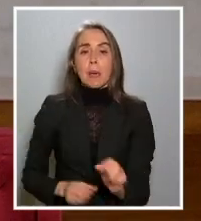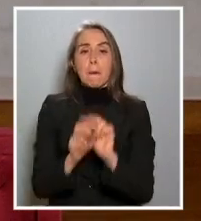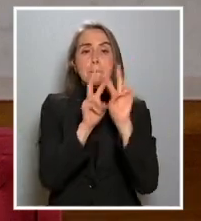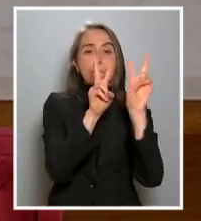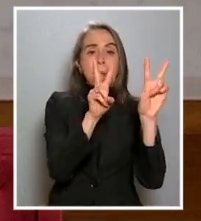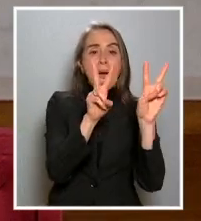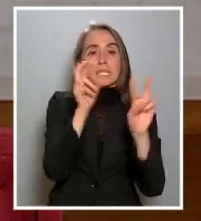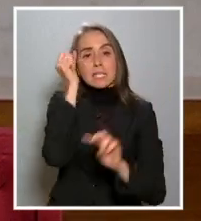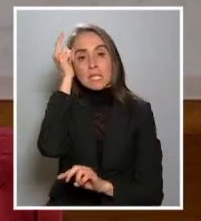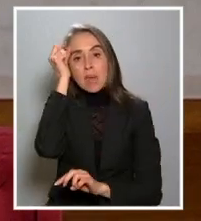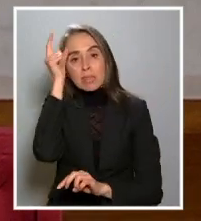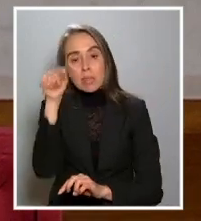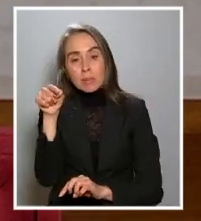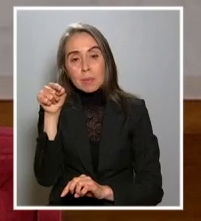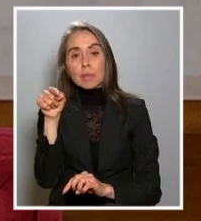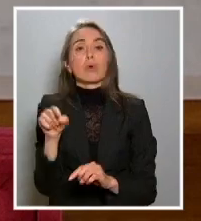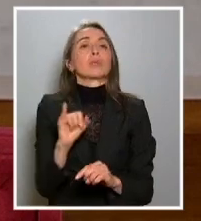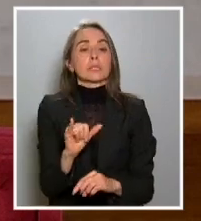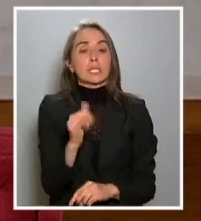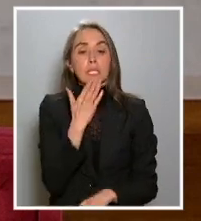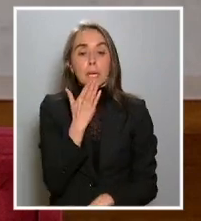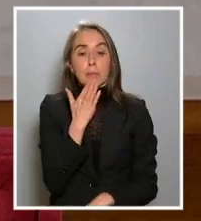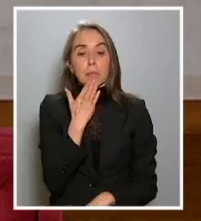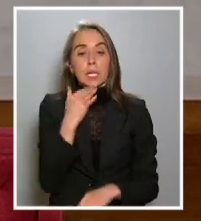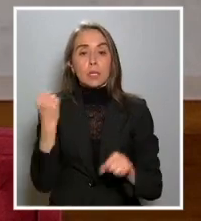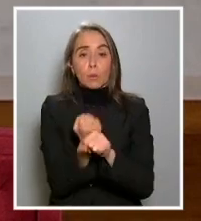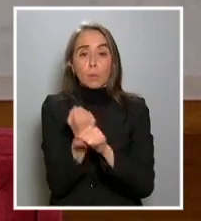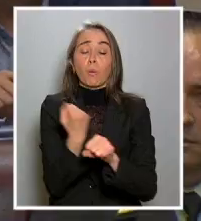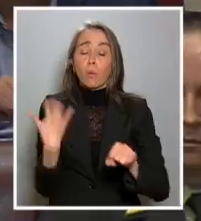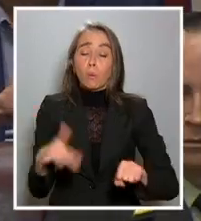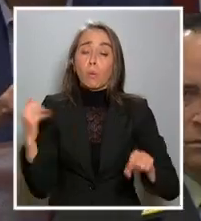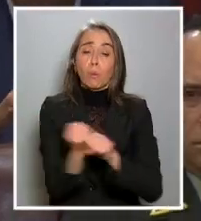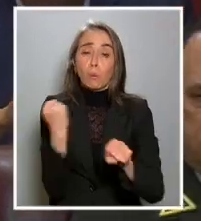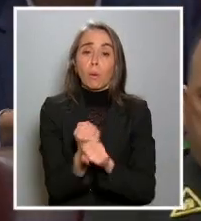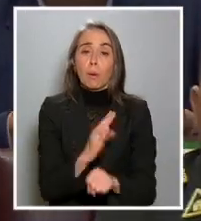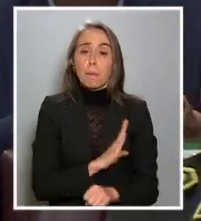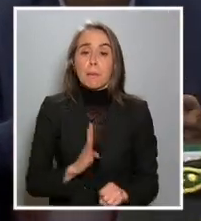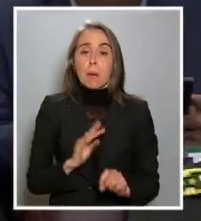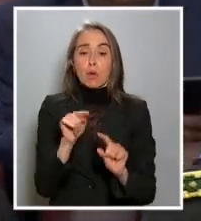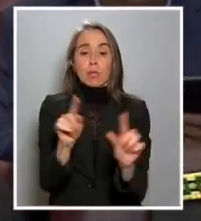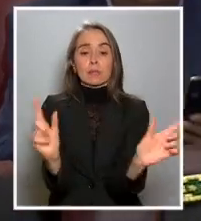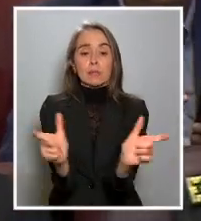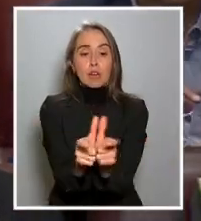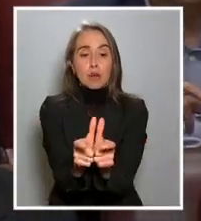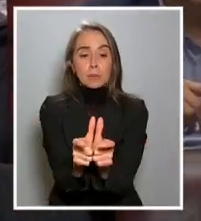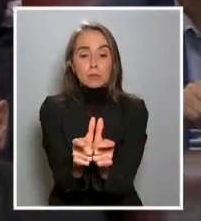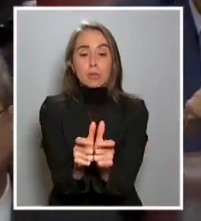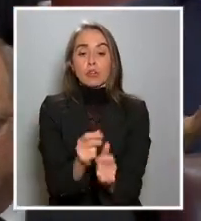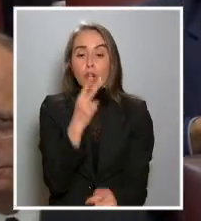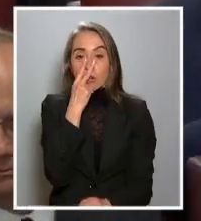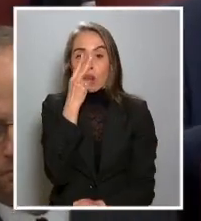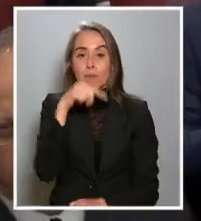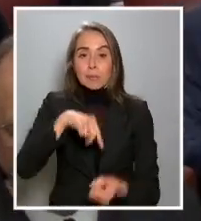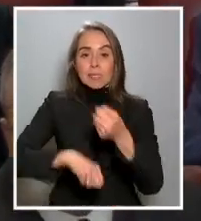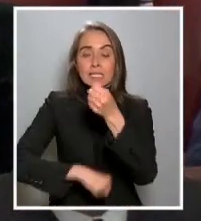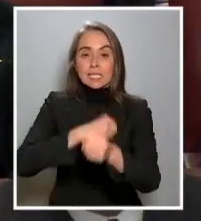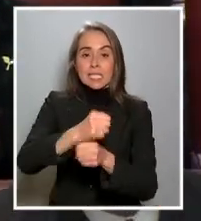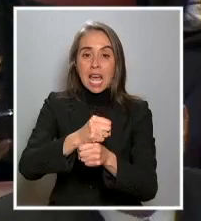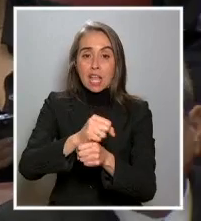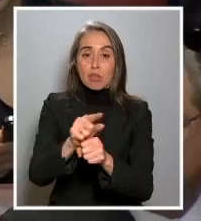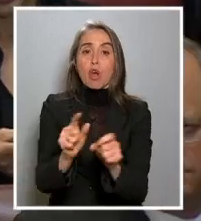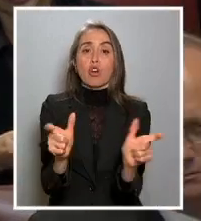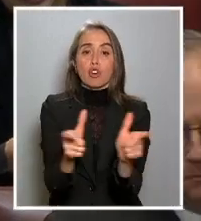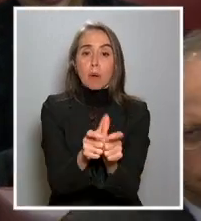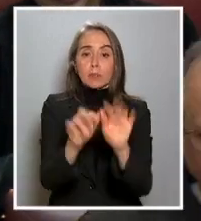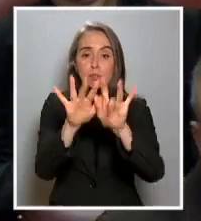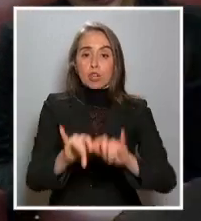y el Entendimiento, y por cierto, el abnegado trabajo que han realizado los miembros de esta. En noviembre de este año, la Comisión